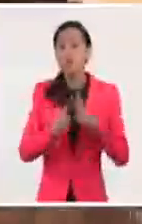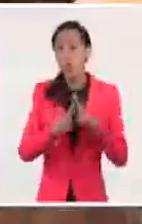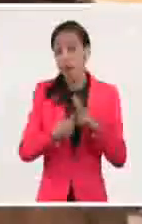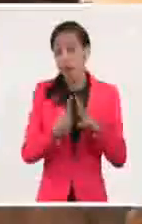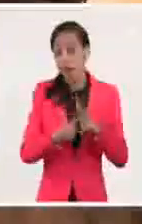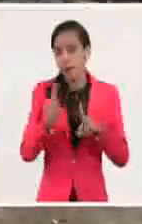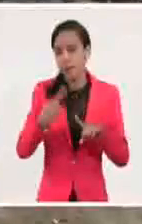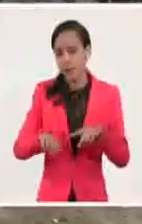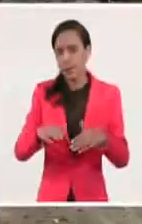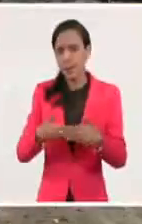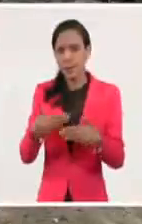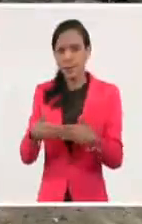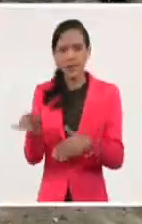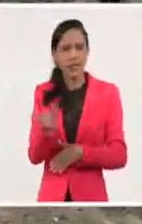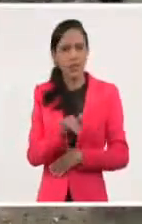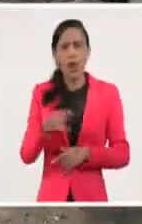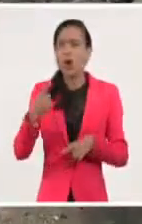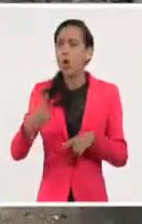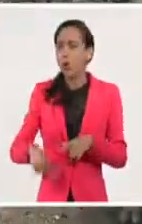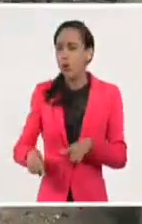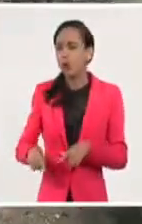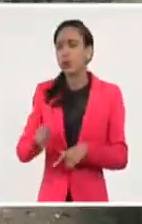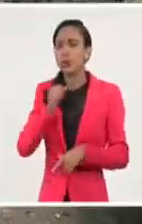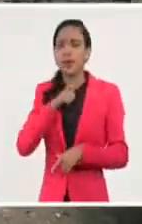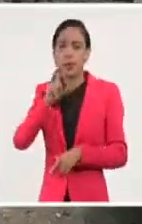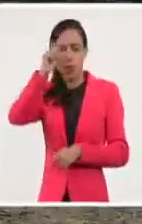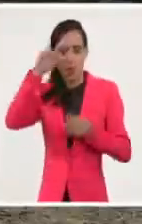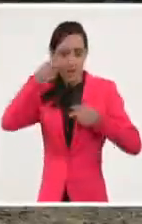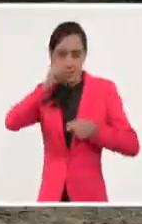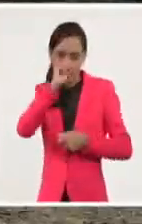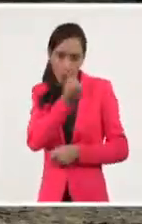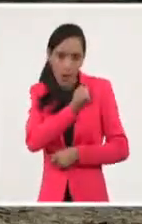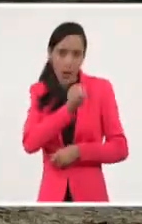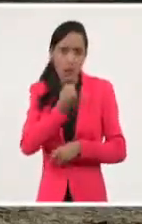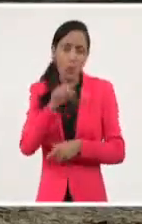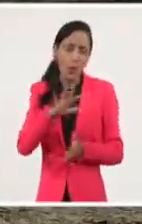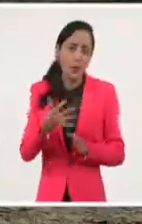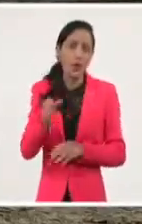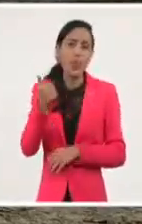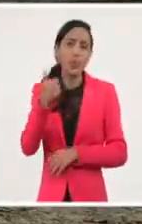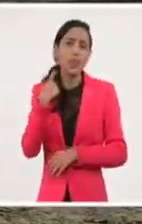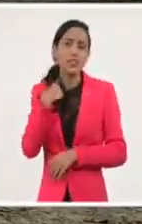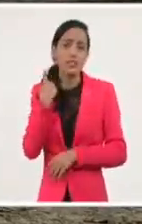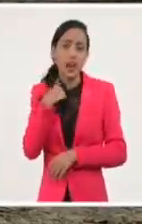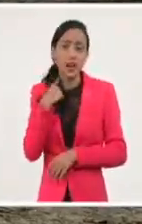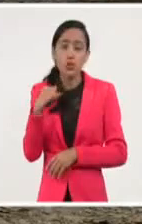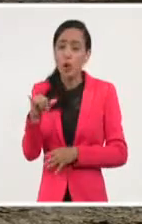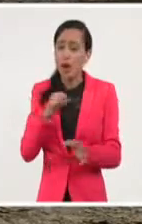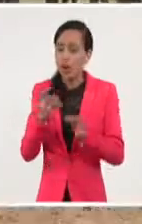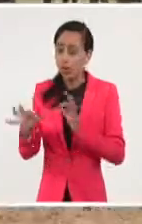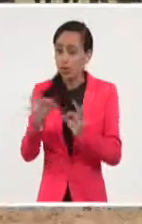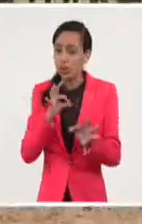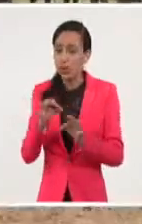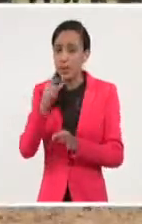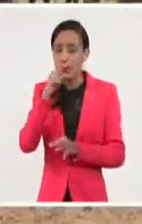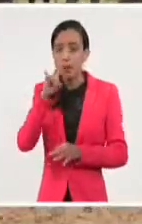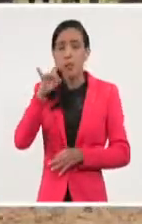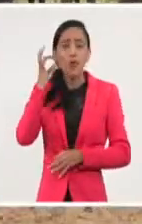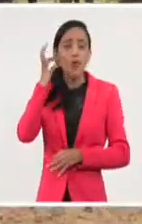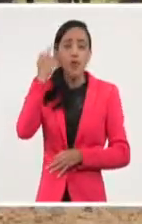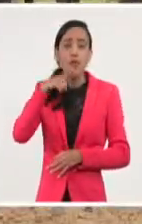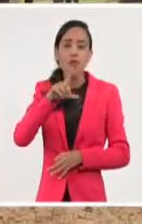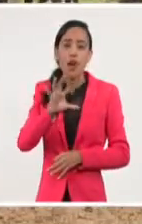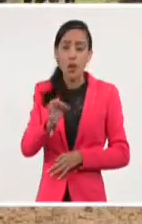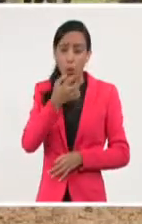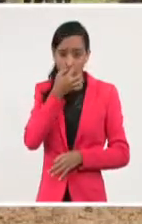también potencia la cría de ganado menor, cerdos, y desde hace una década se dedican a la cría de búfalos. El movimiento rebaño